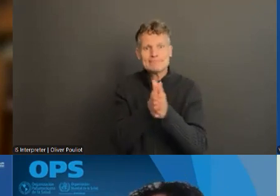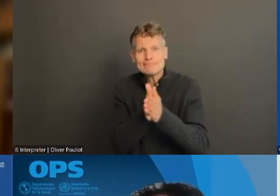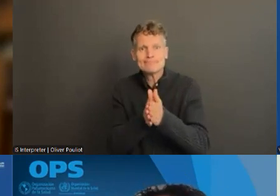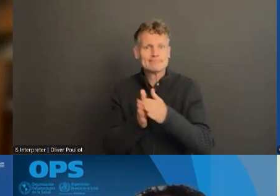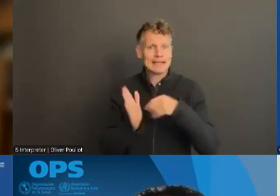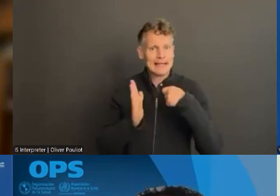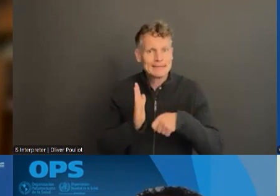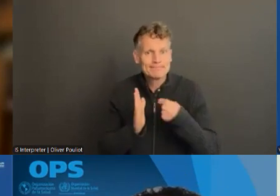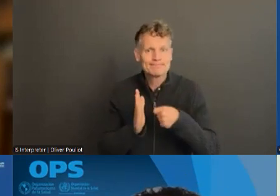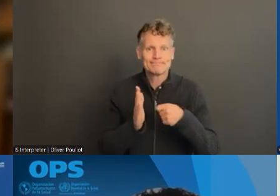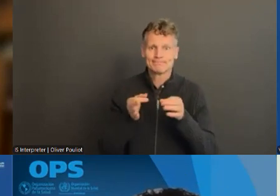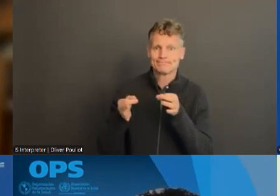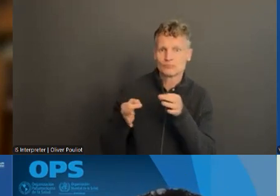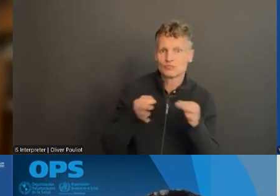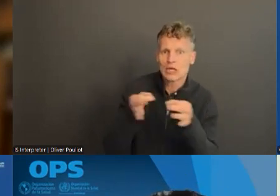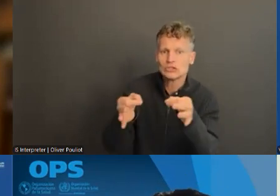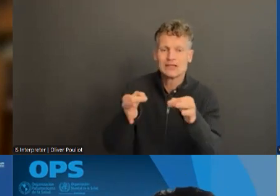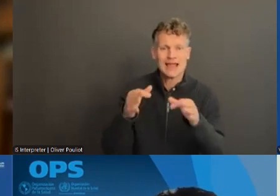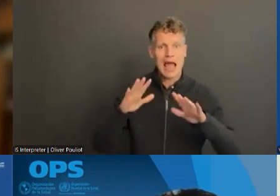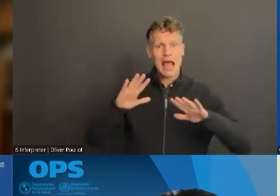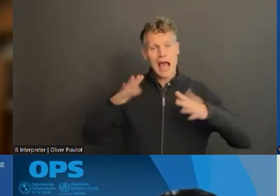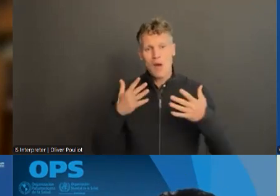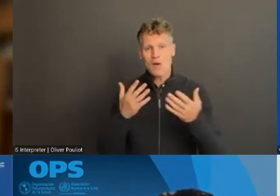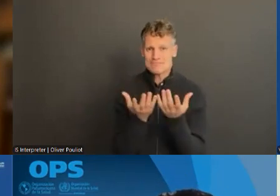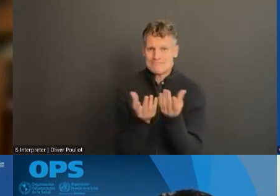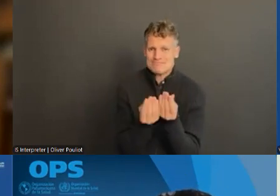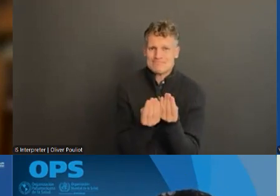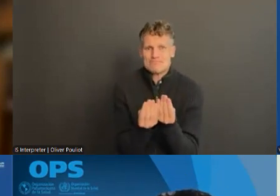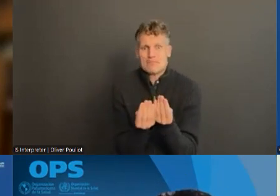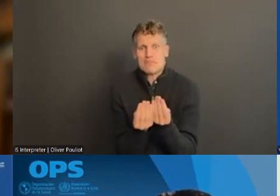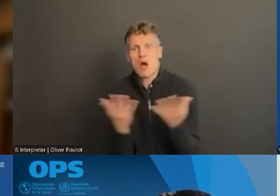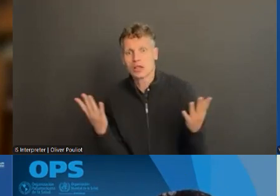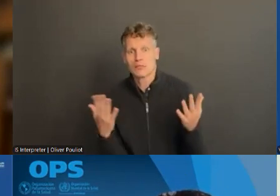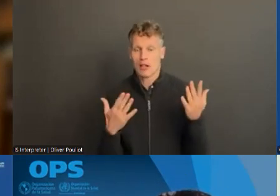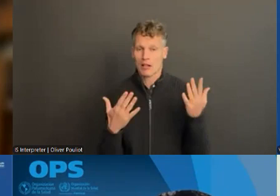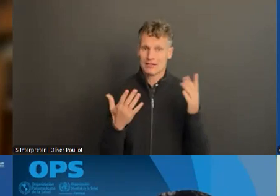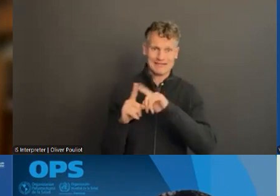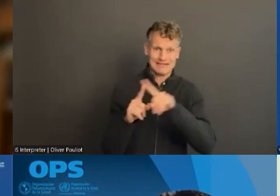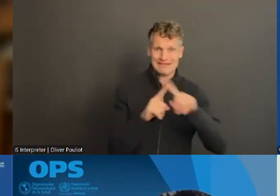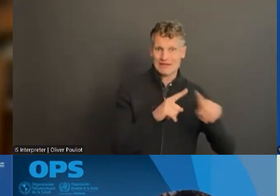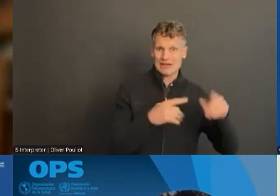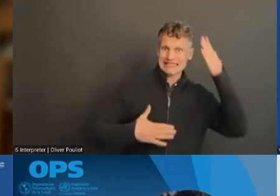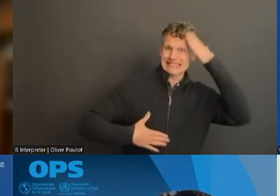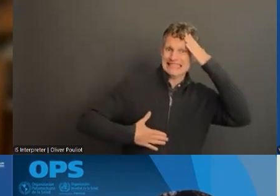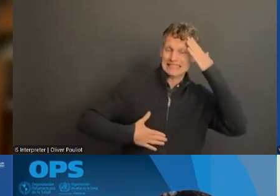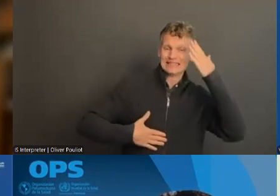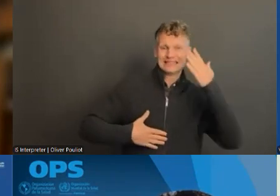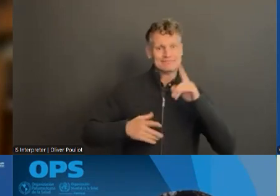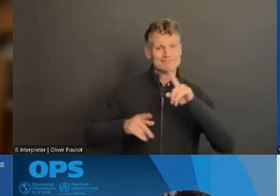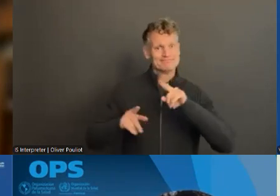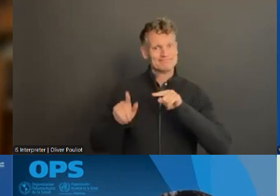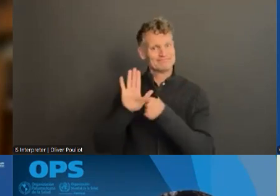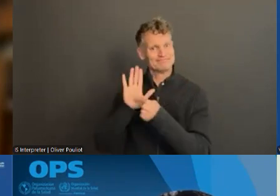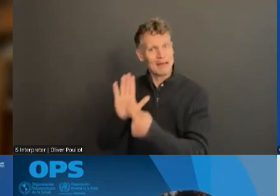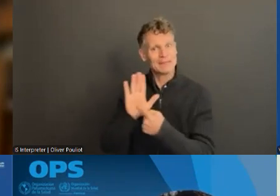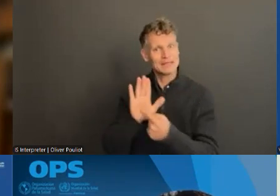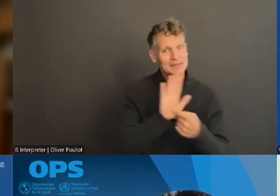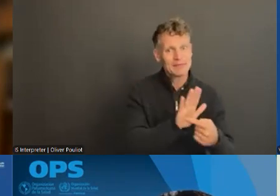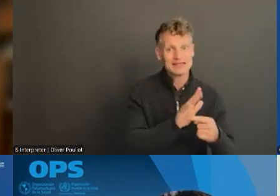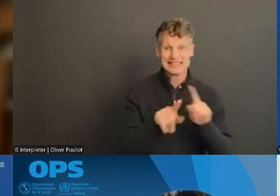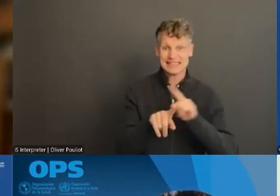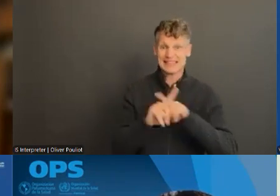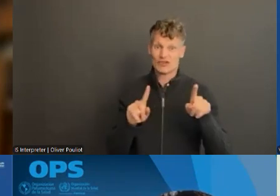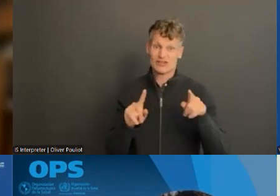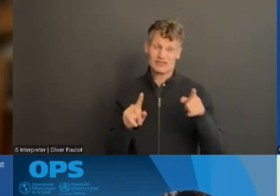como parte de las iniciativas, la hoja de ruta, los planes, las estrategias para la eliminación de múltiples enfermedades transmitibles, utilizando estos